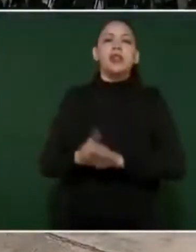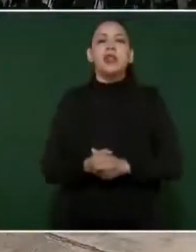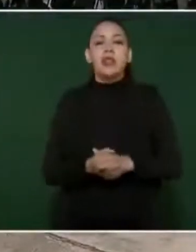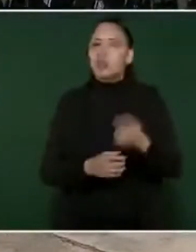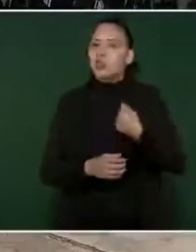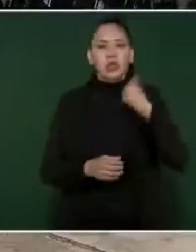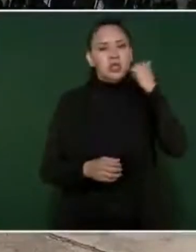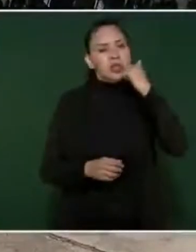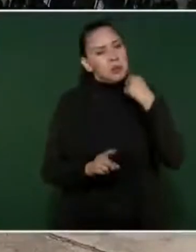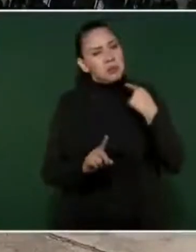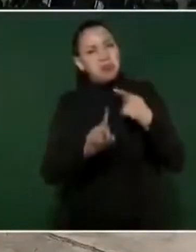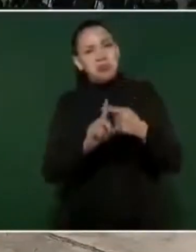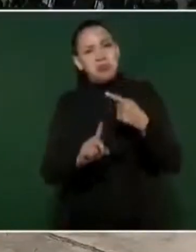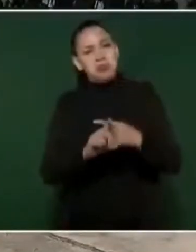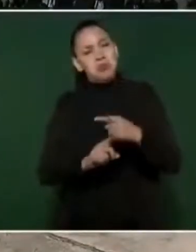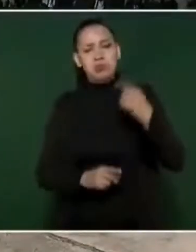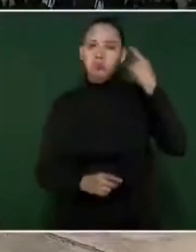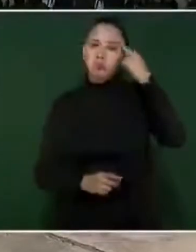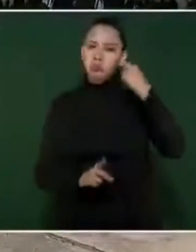soy,